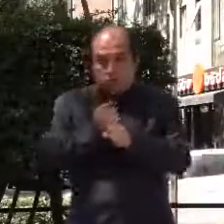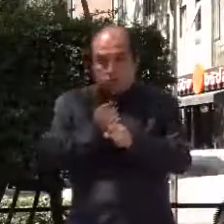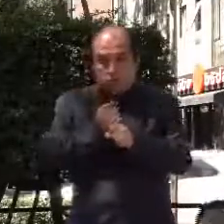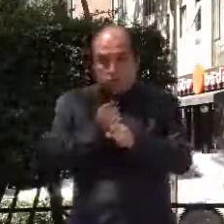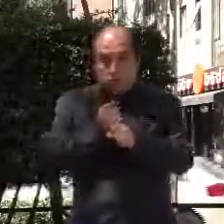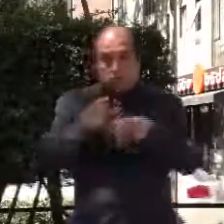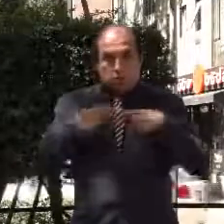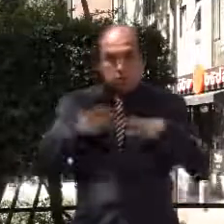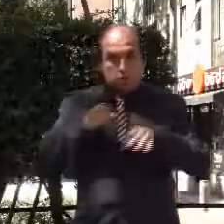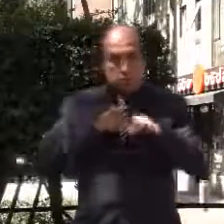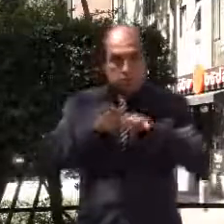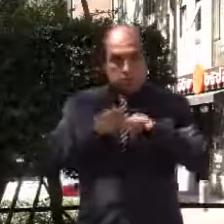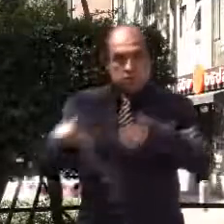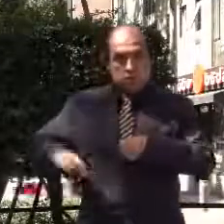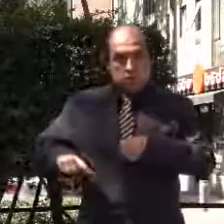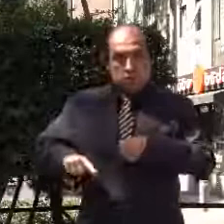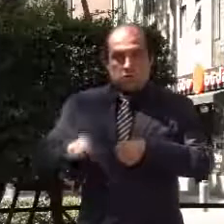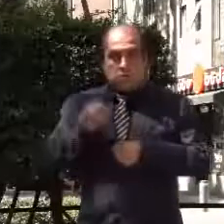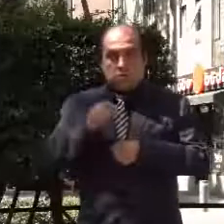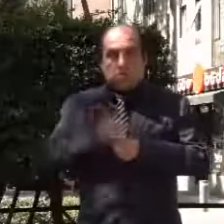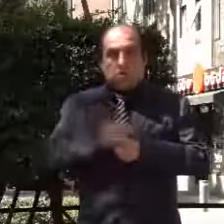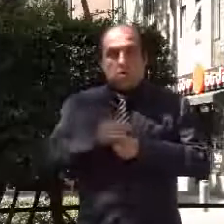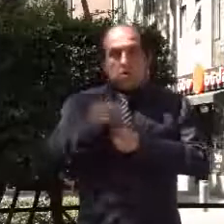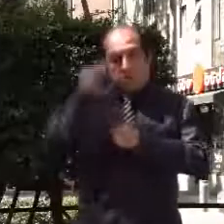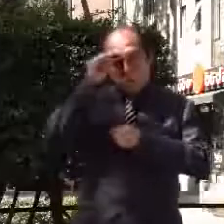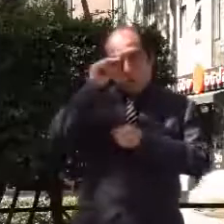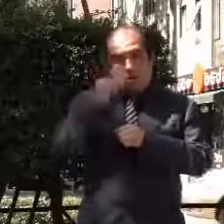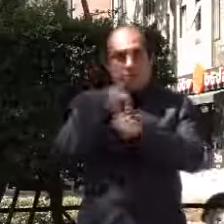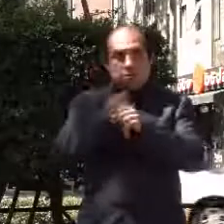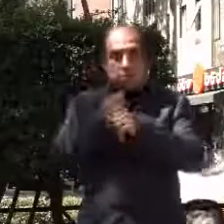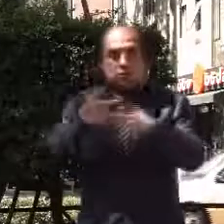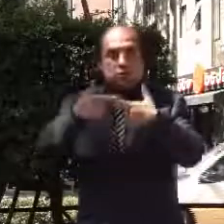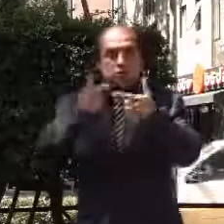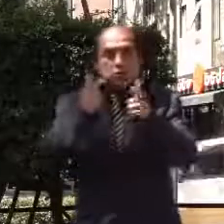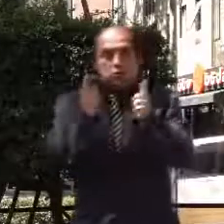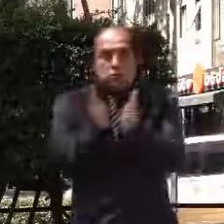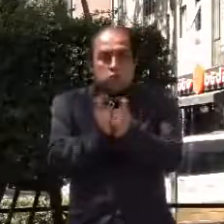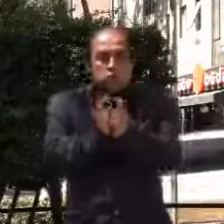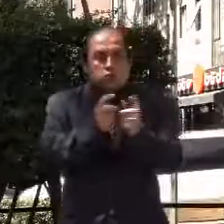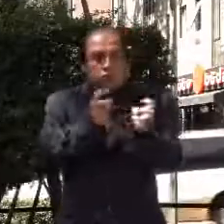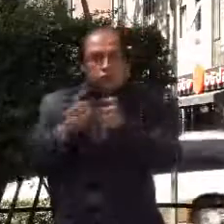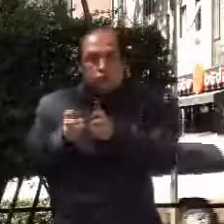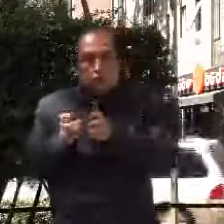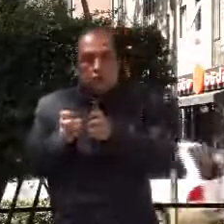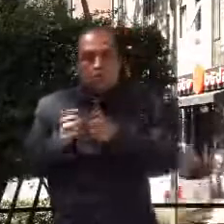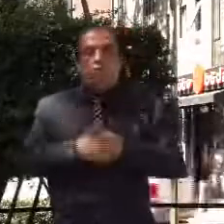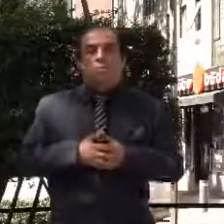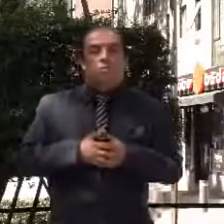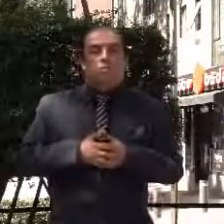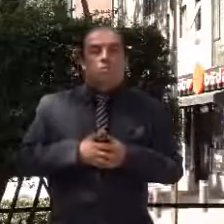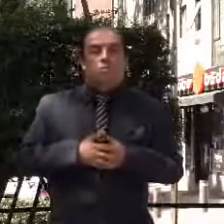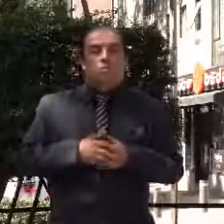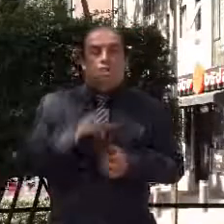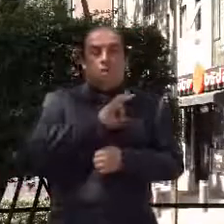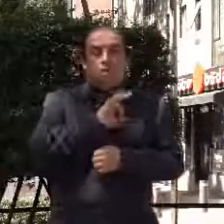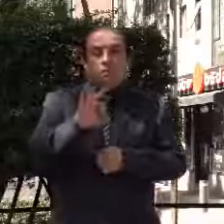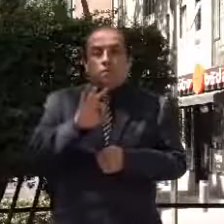funcionarios, sino en la inteligencia y investigación que se hace de grupos criminales, de delincuencia, etcétera, ahí puede